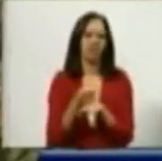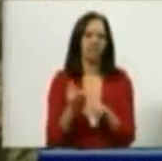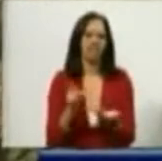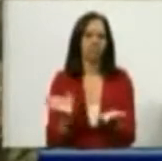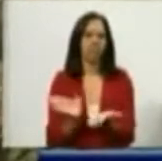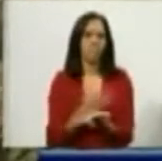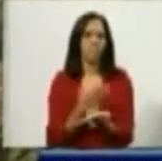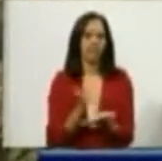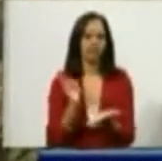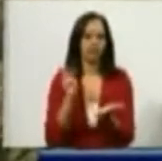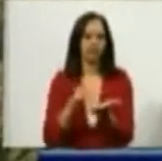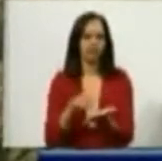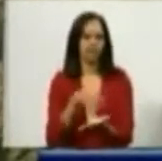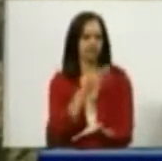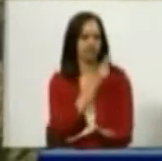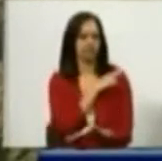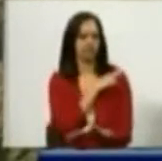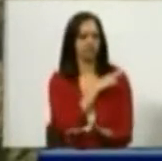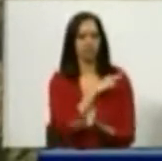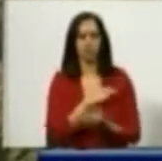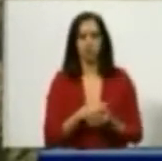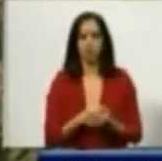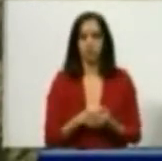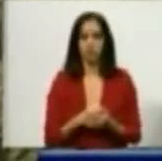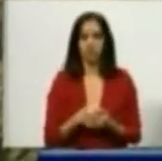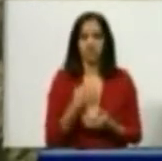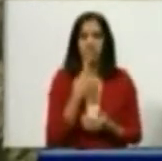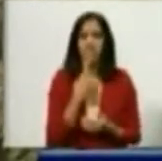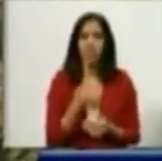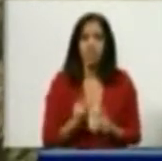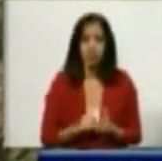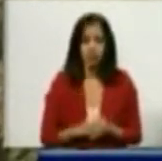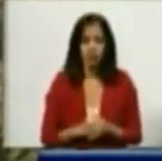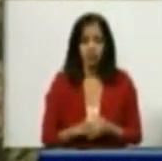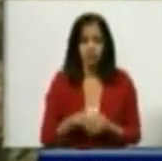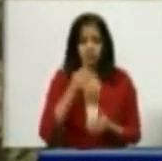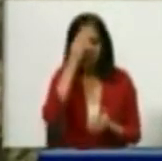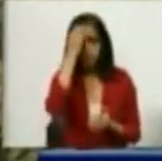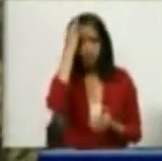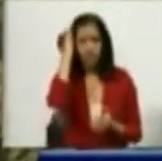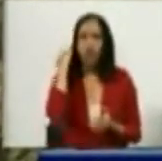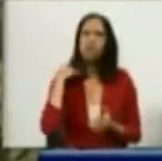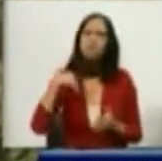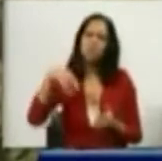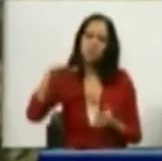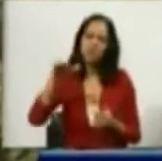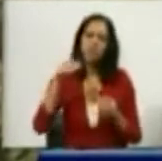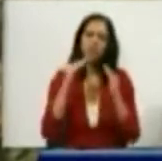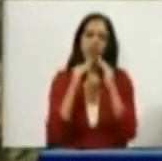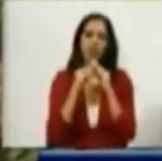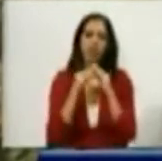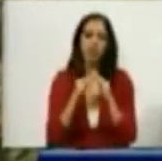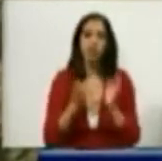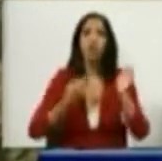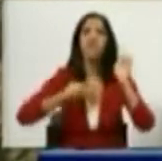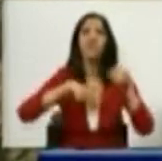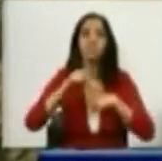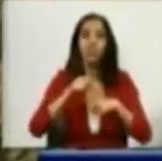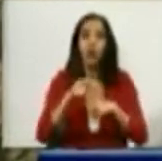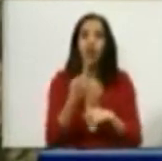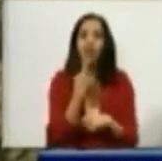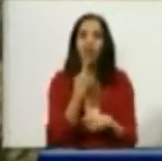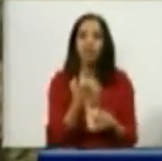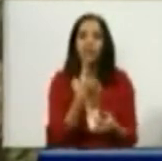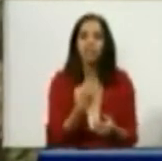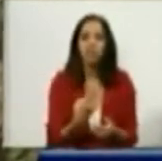les pasa cuando lleguen a coroneles lo dijo Pérez váyase para su casa nos vendió y nos delató porque